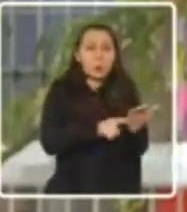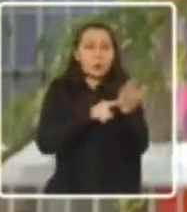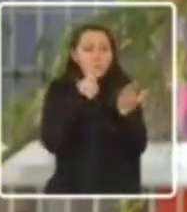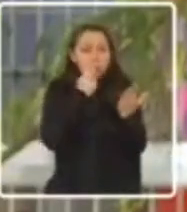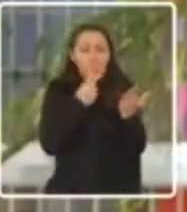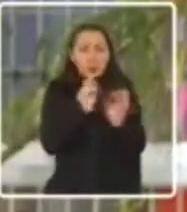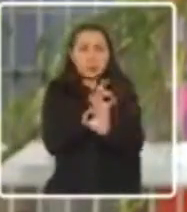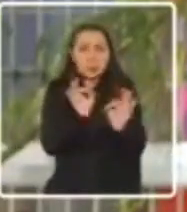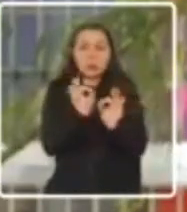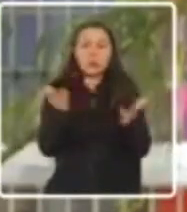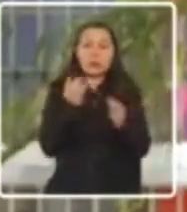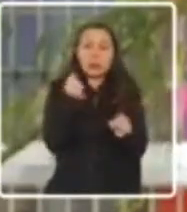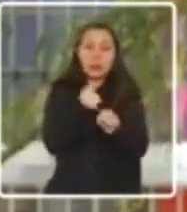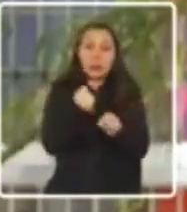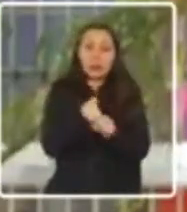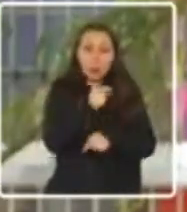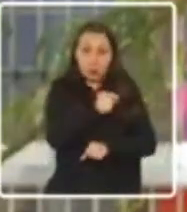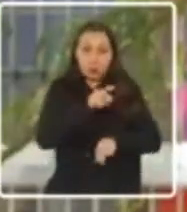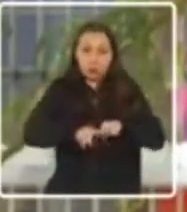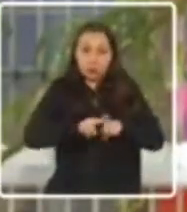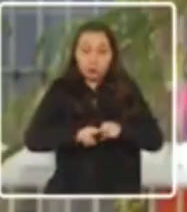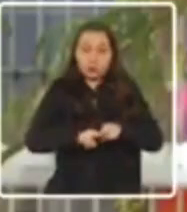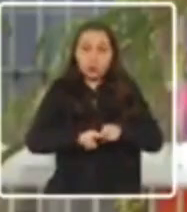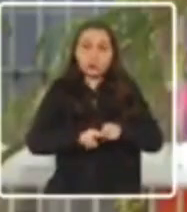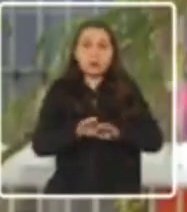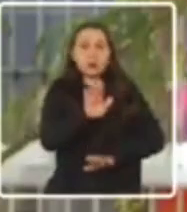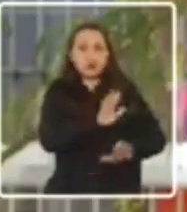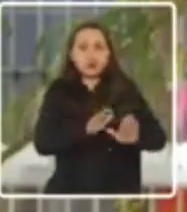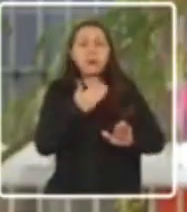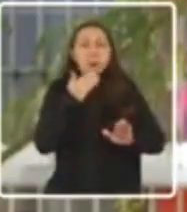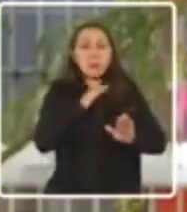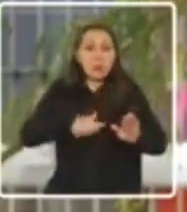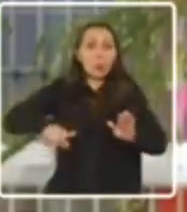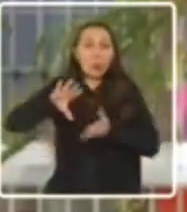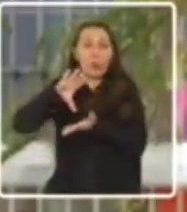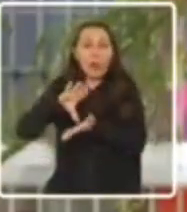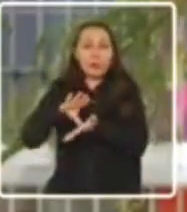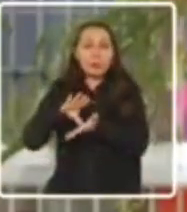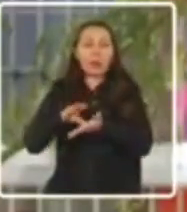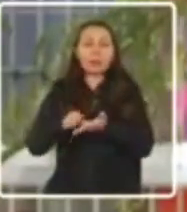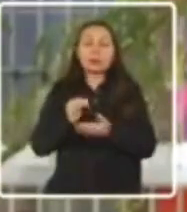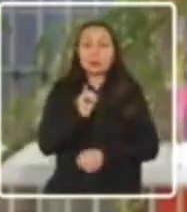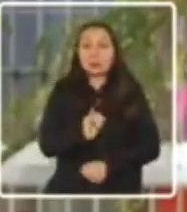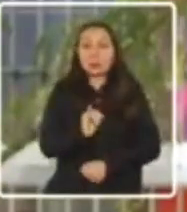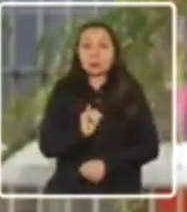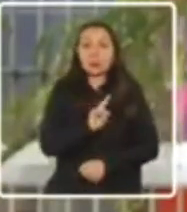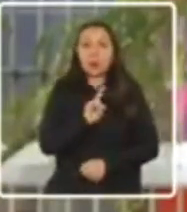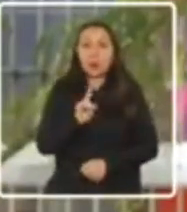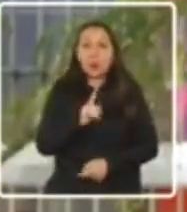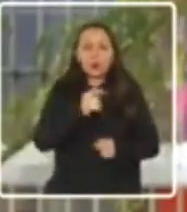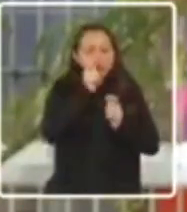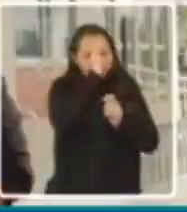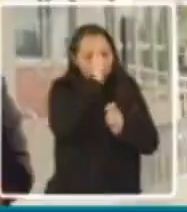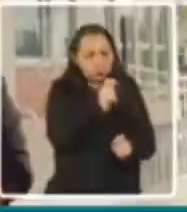visibilizadas y que el trabajo que tú haces sostiene también al resto del país. Si no